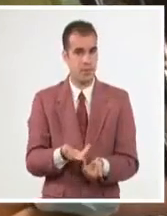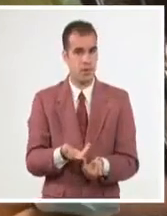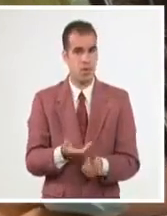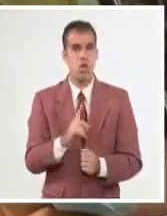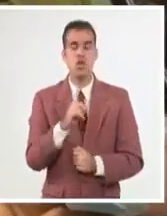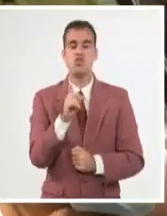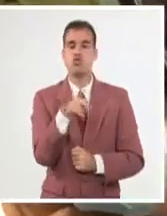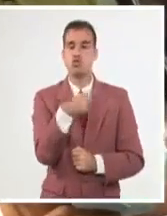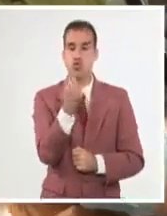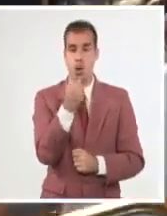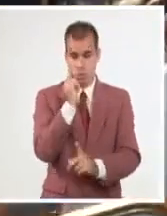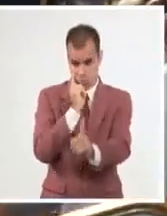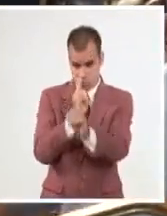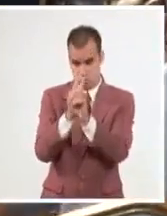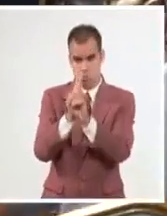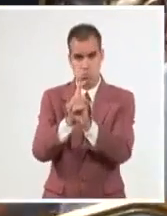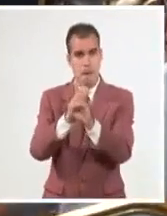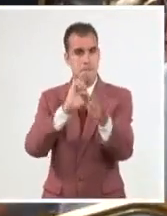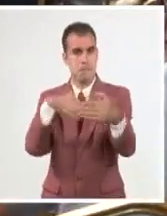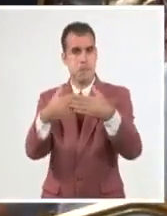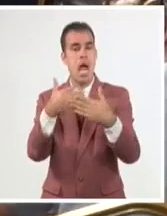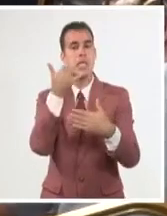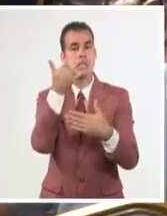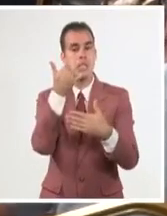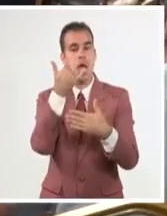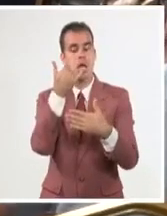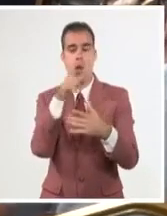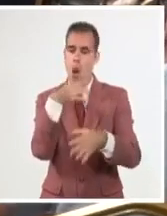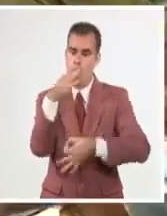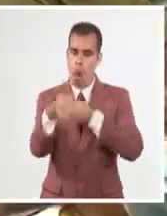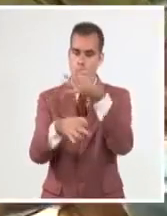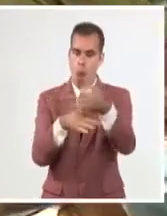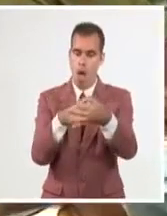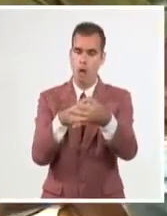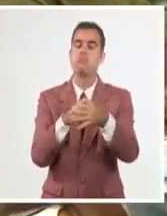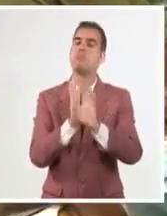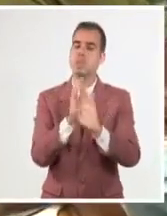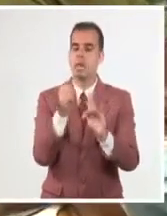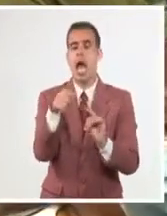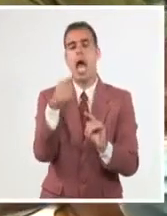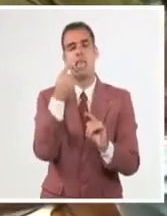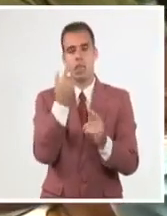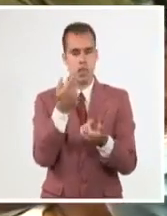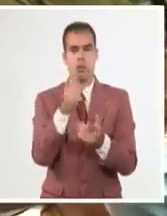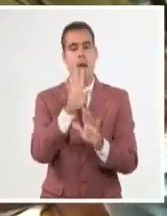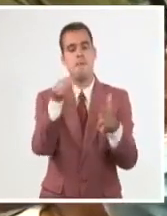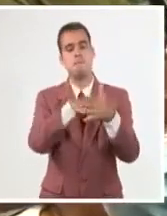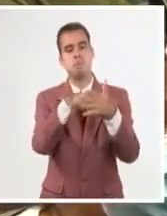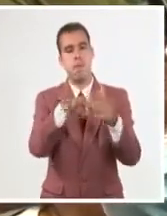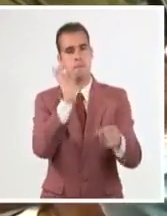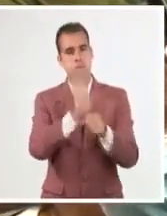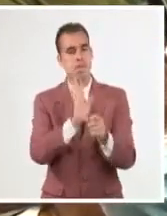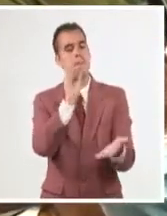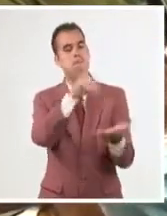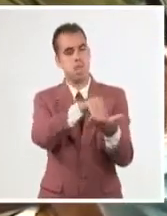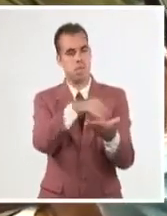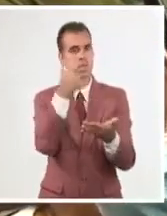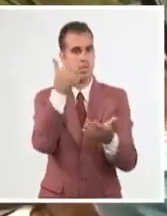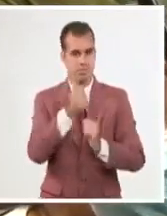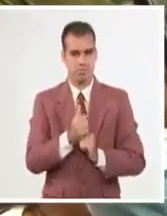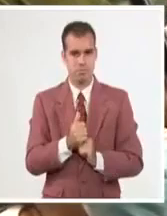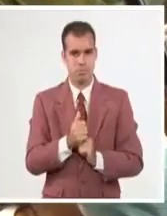con la persona de Tesis y nos dijo que tenía un plan para que empezaran a poner teléfono. Y hay muchos casos que son bonitos de